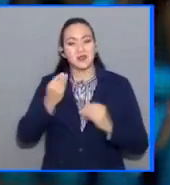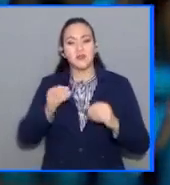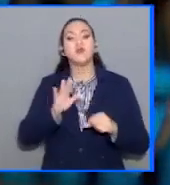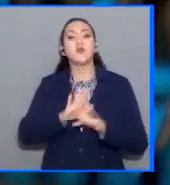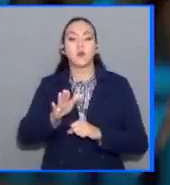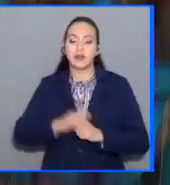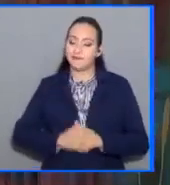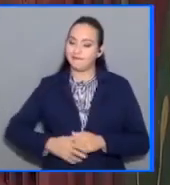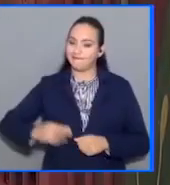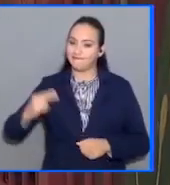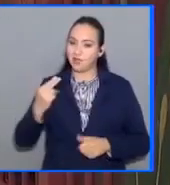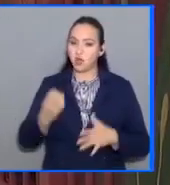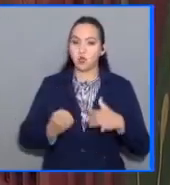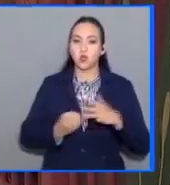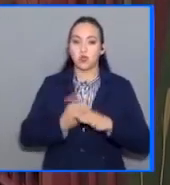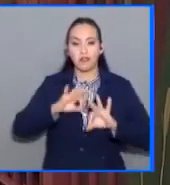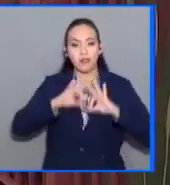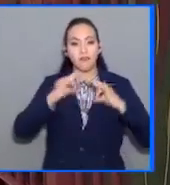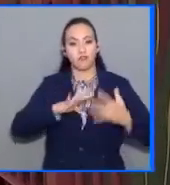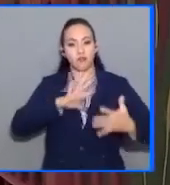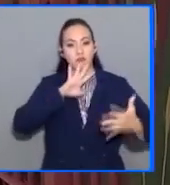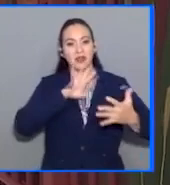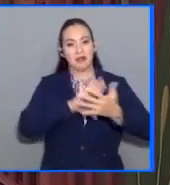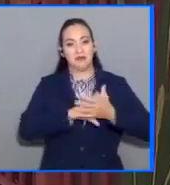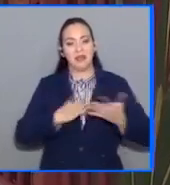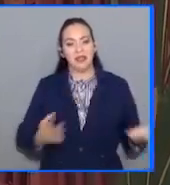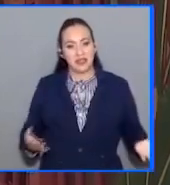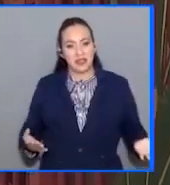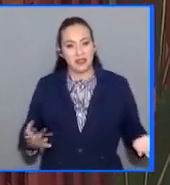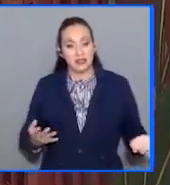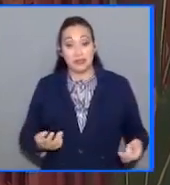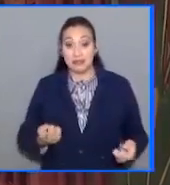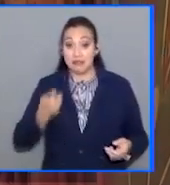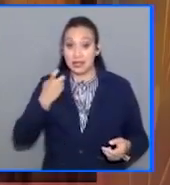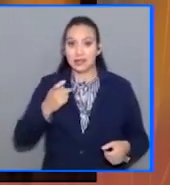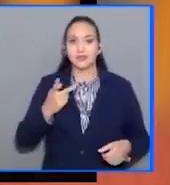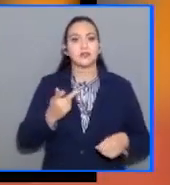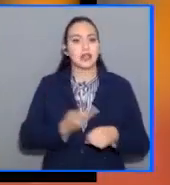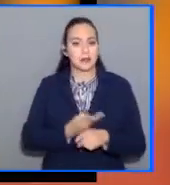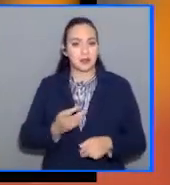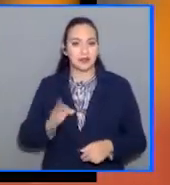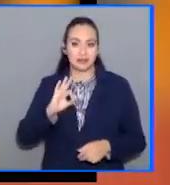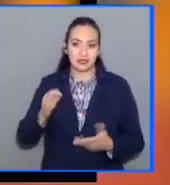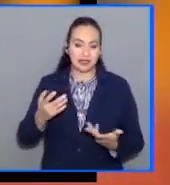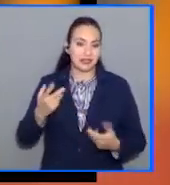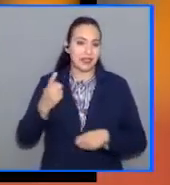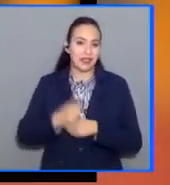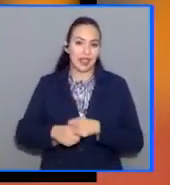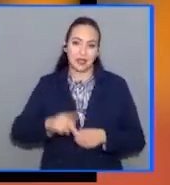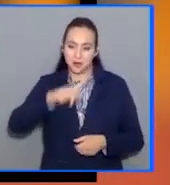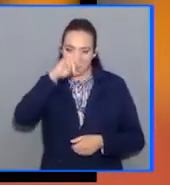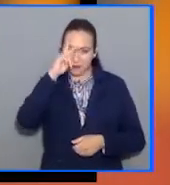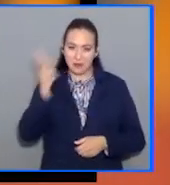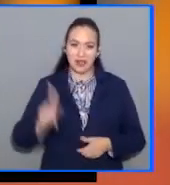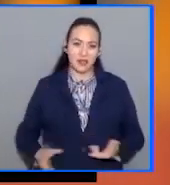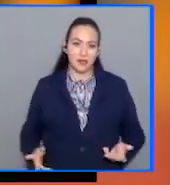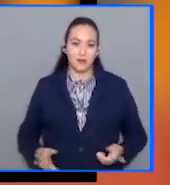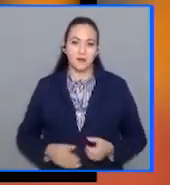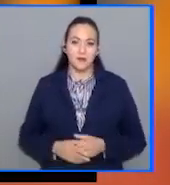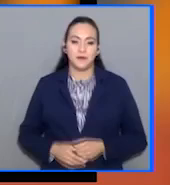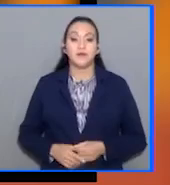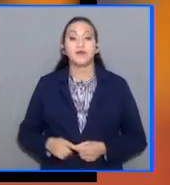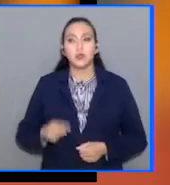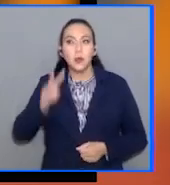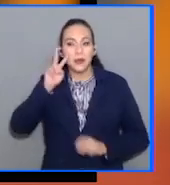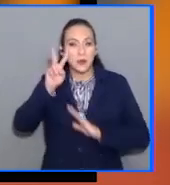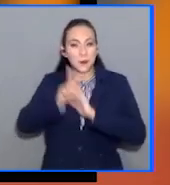tipos penales, lo que representa una conducta que genera un daño. Aparece un video en redes sociales